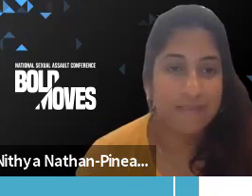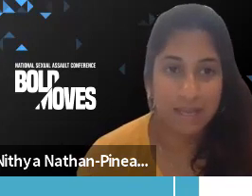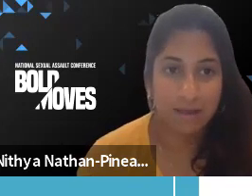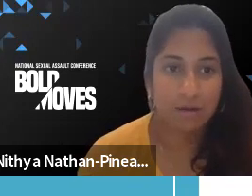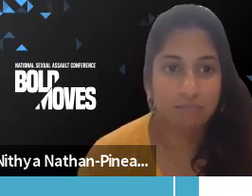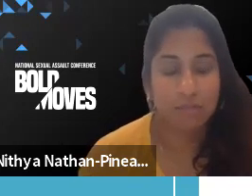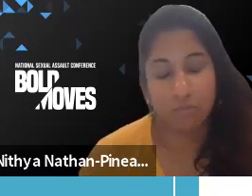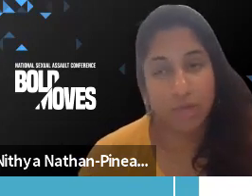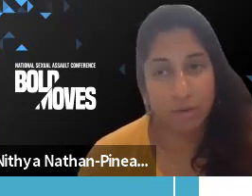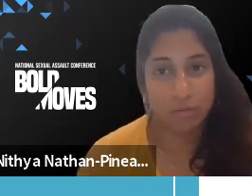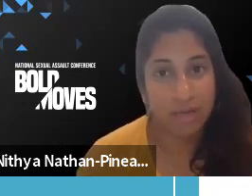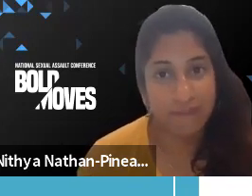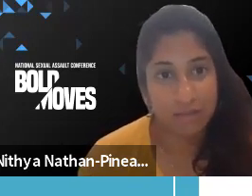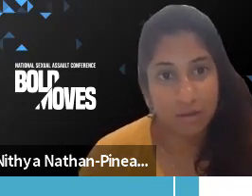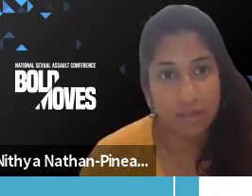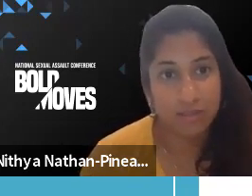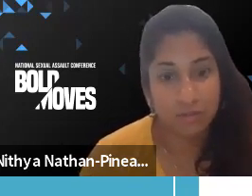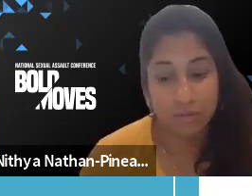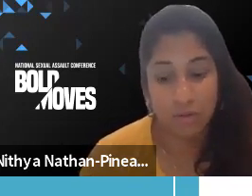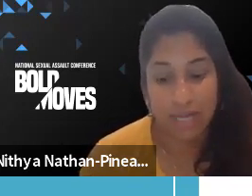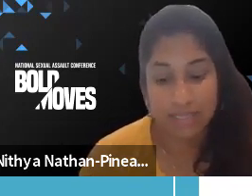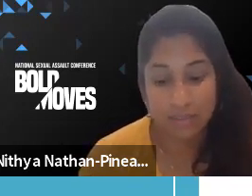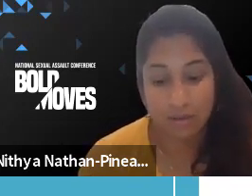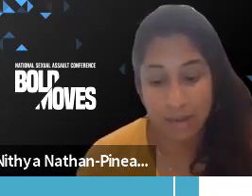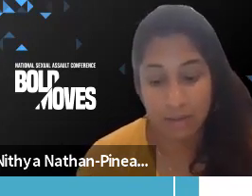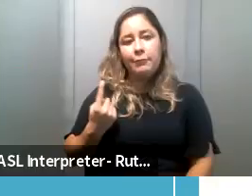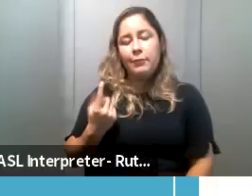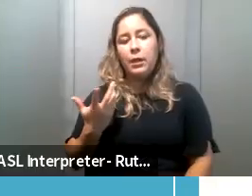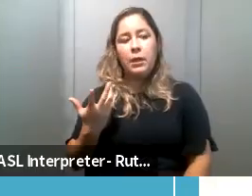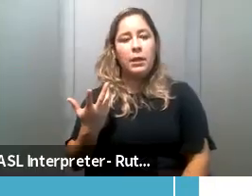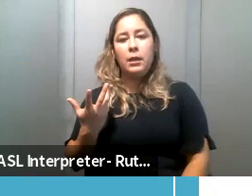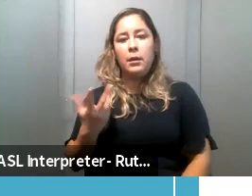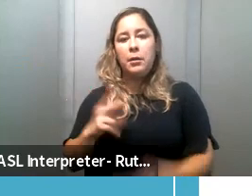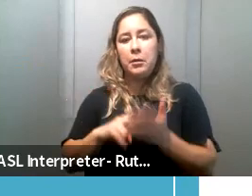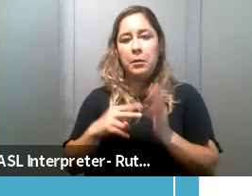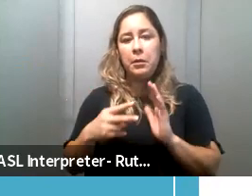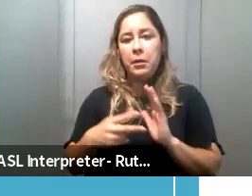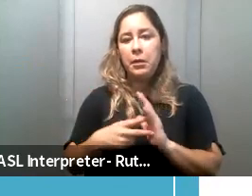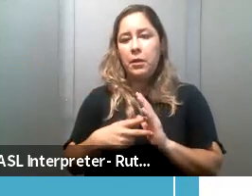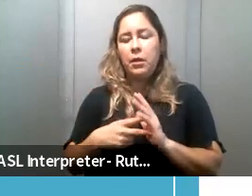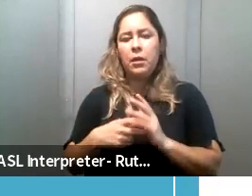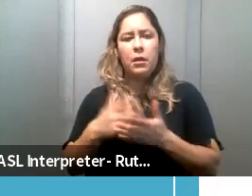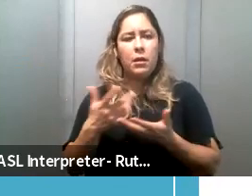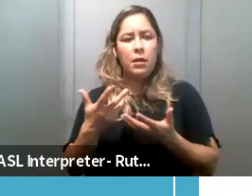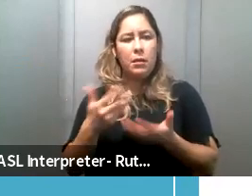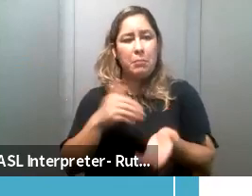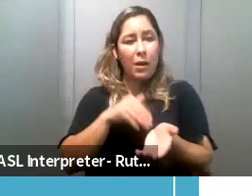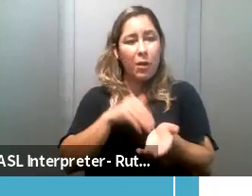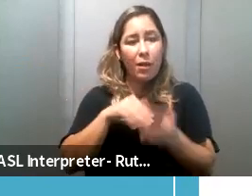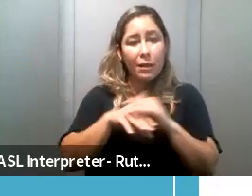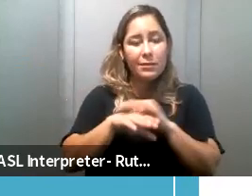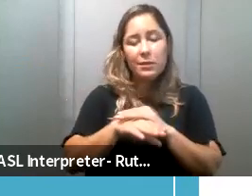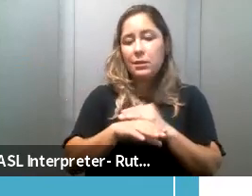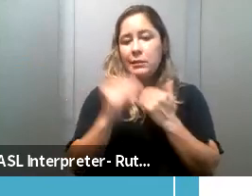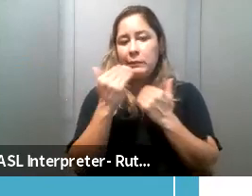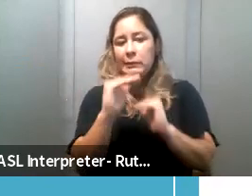puede tener, un efecto en su acceso a ayuda médica, pero también tiene un